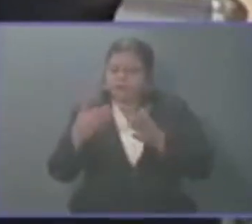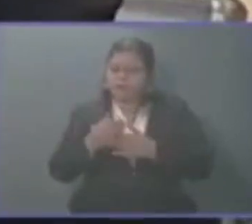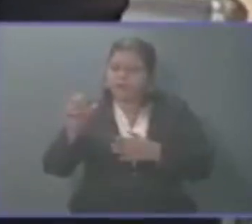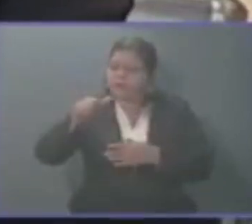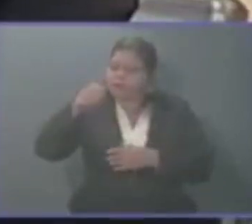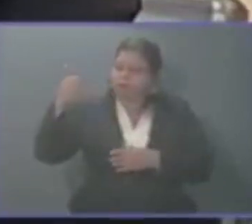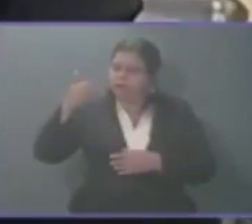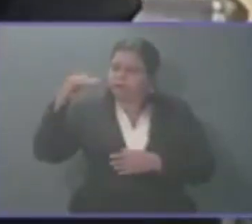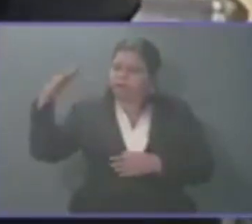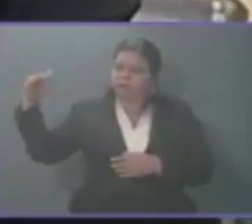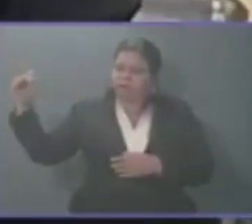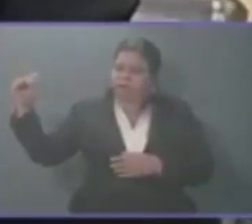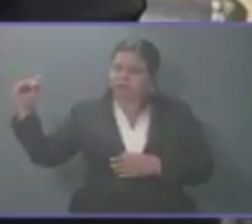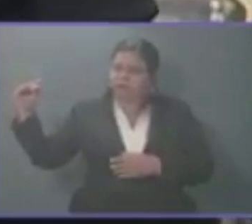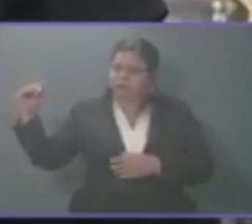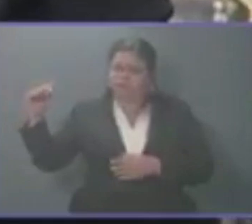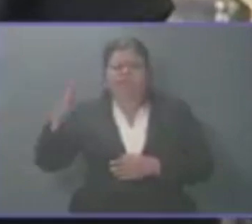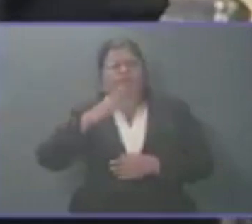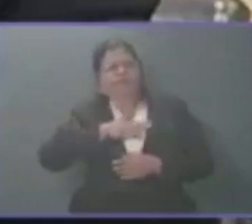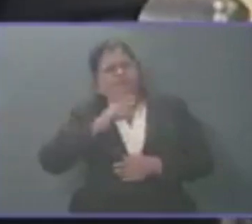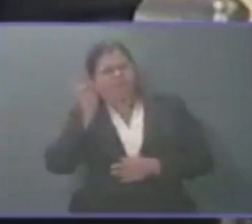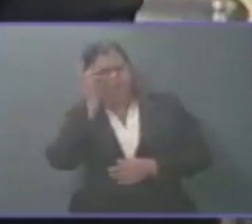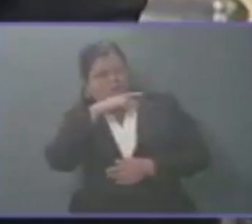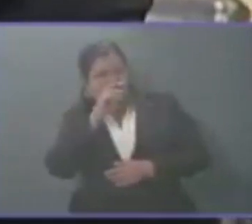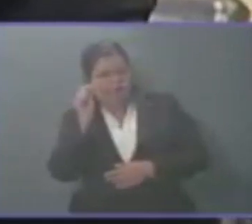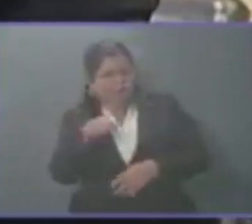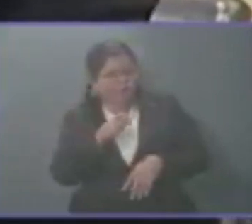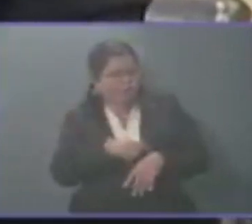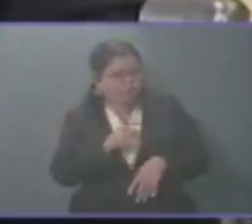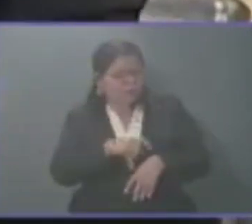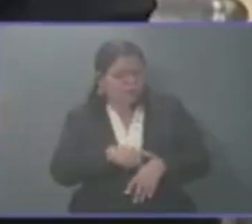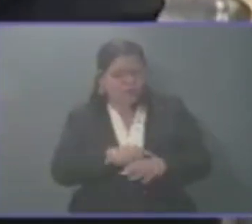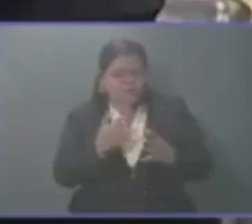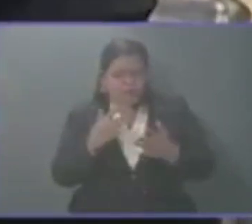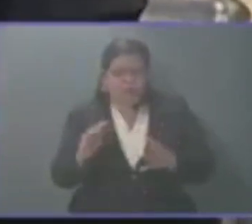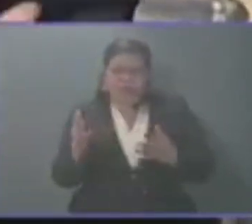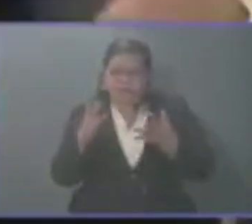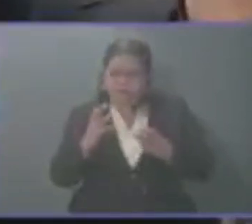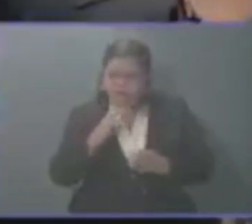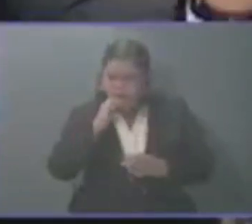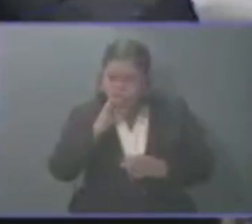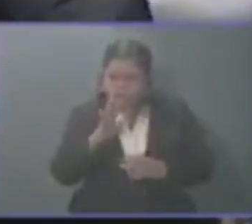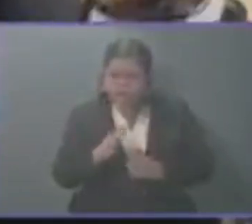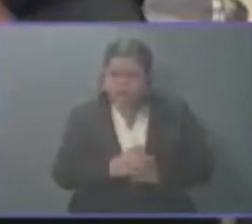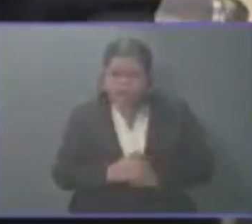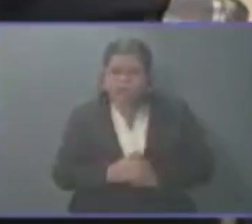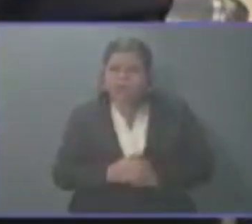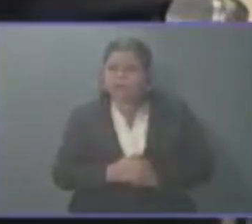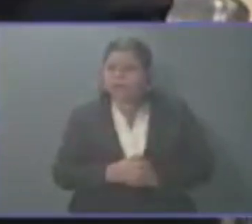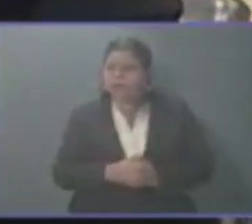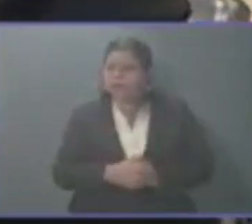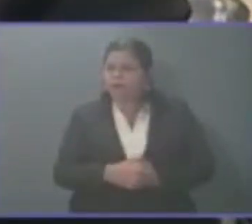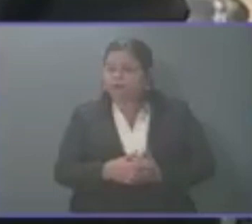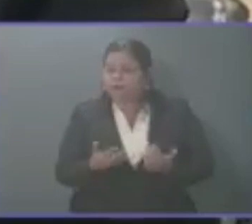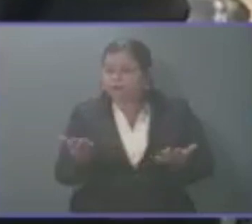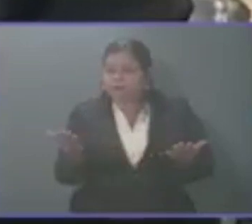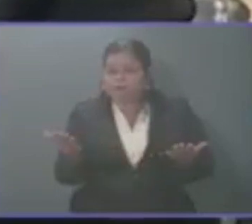que lo ocupan. Y me extraña que a estas alturas estén viniendo a decir: ¡ay, urge el voto